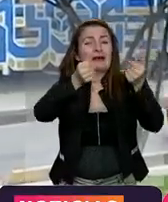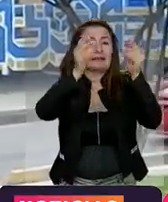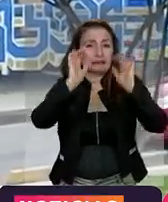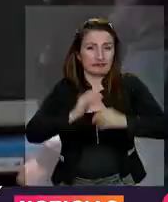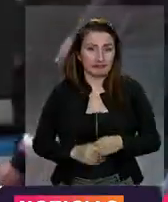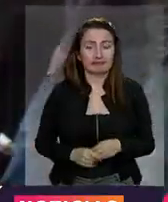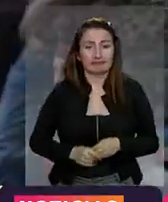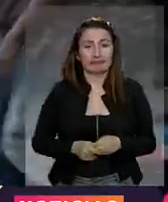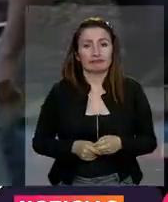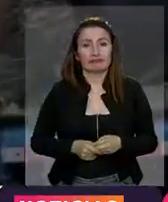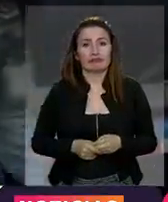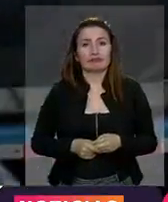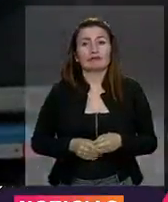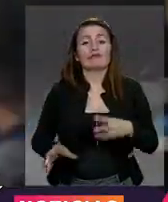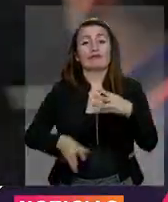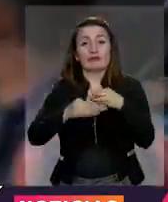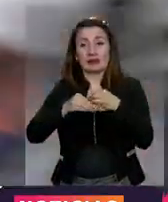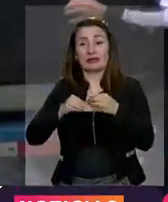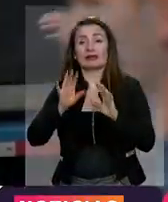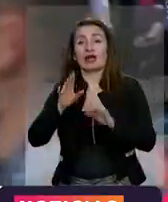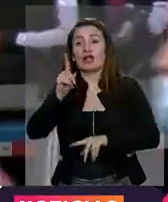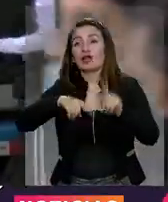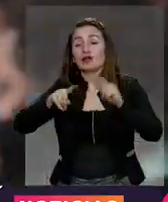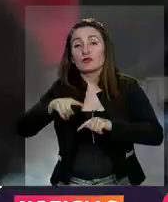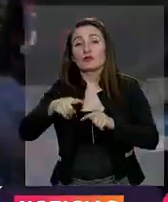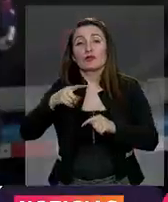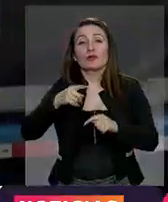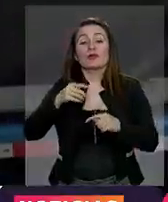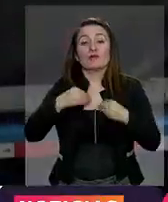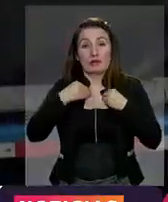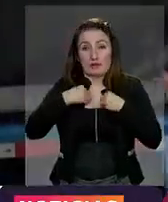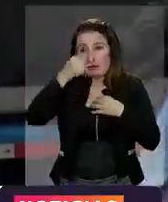las estaciones. Mientras la situación se normaliza, los habitantes de